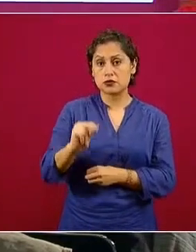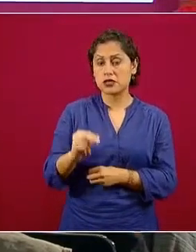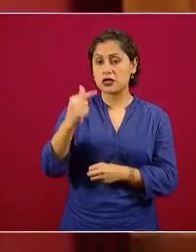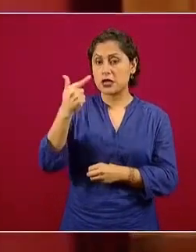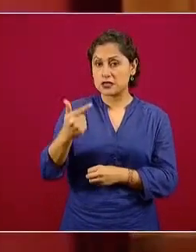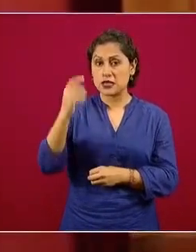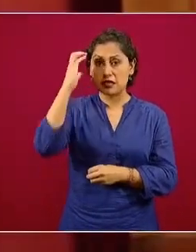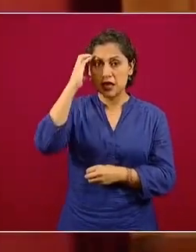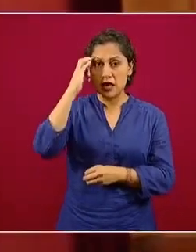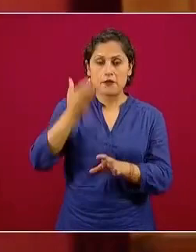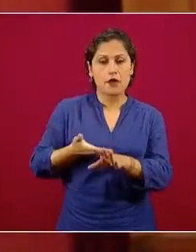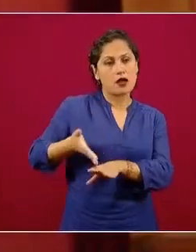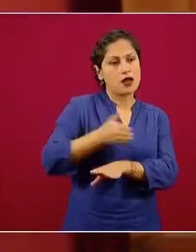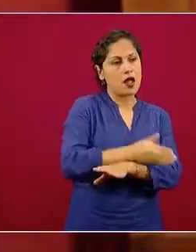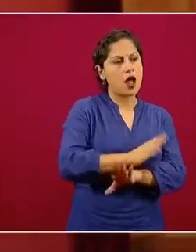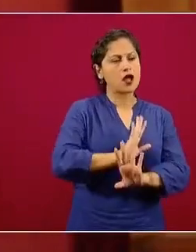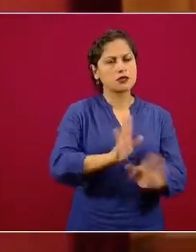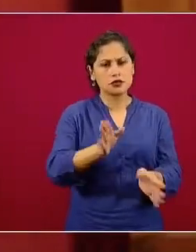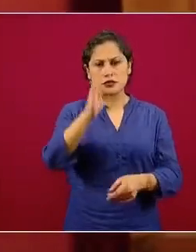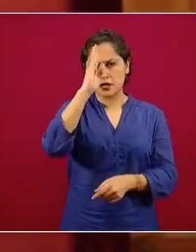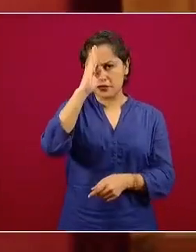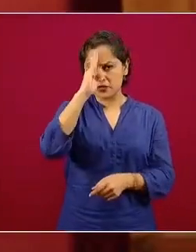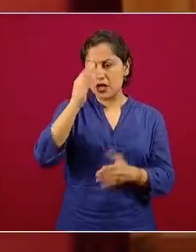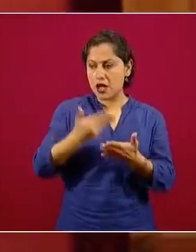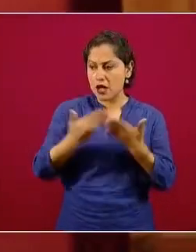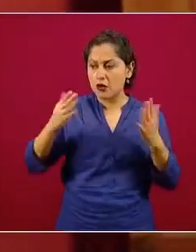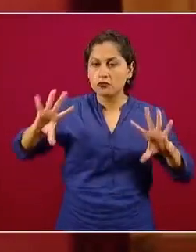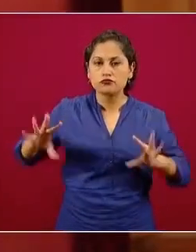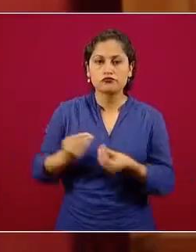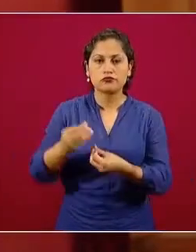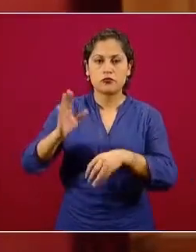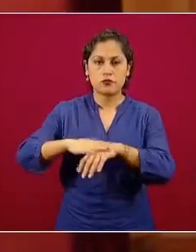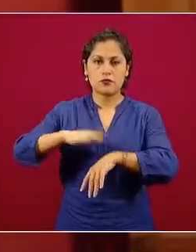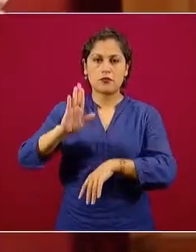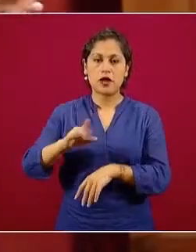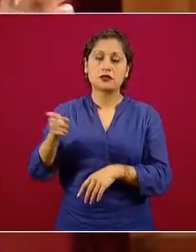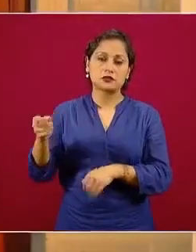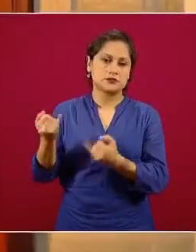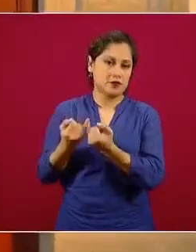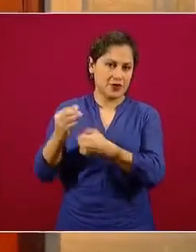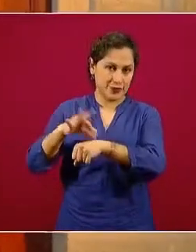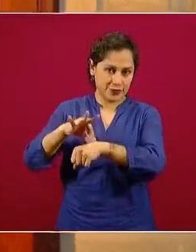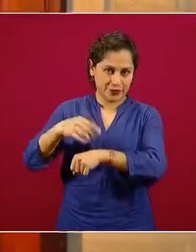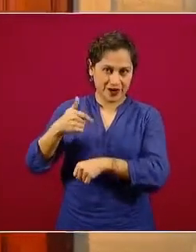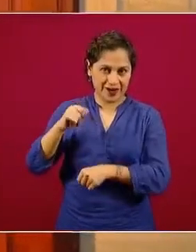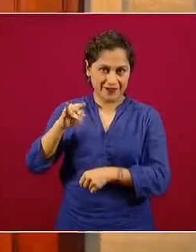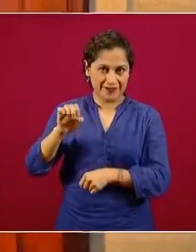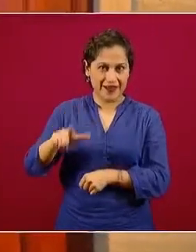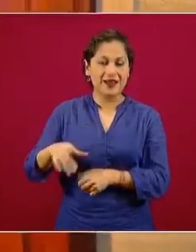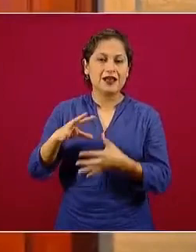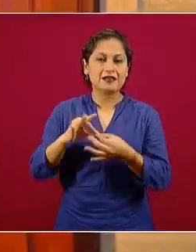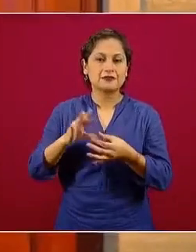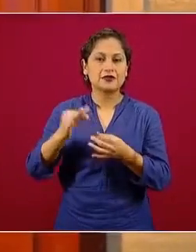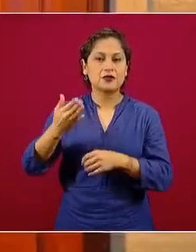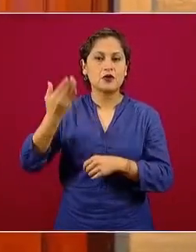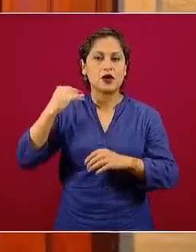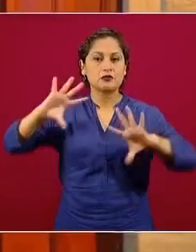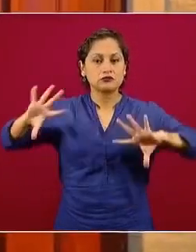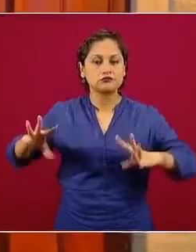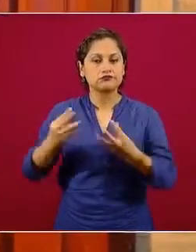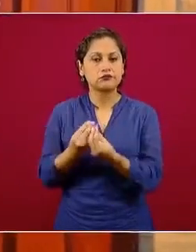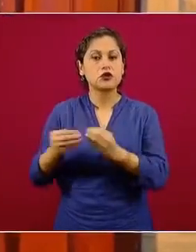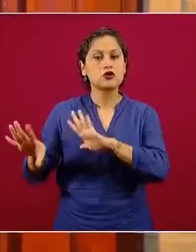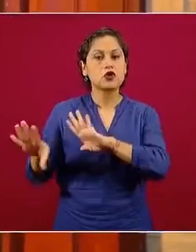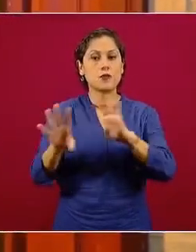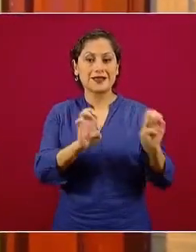a las que habíamos ya mencionado y como lo ha dicho el doctor lópez gatell pues hoy ya nos lleva a tener más de 900